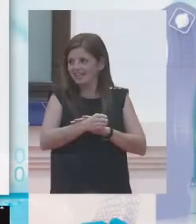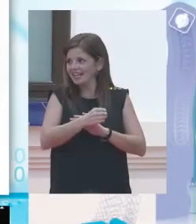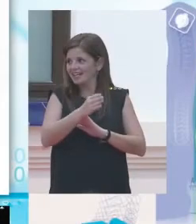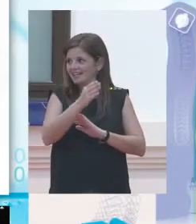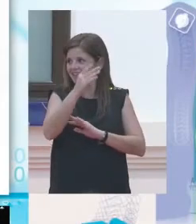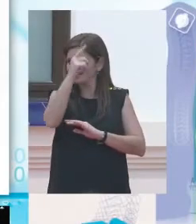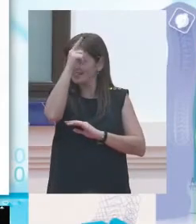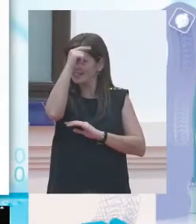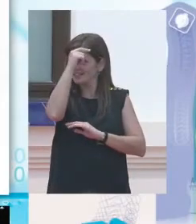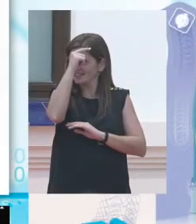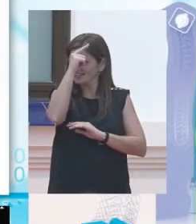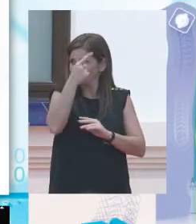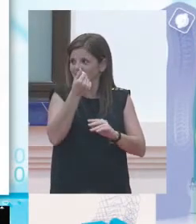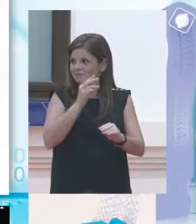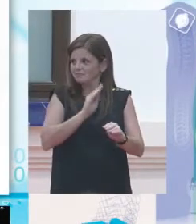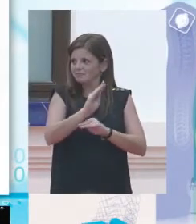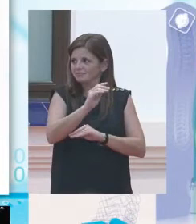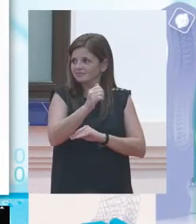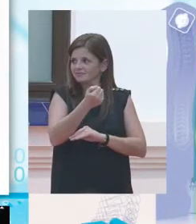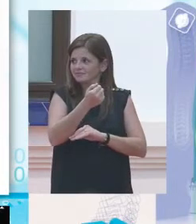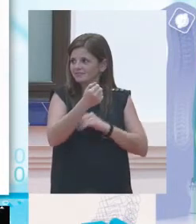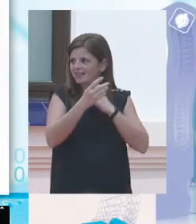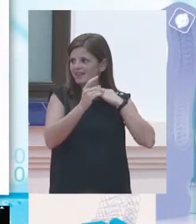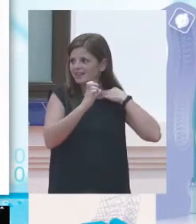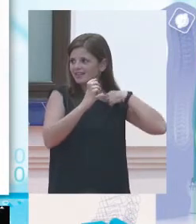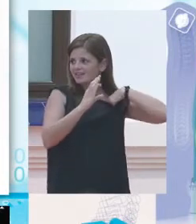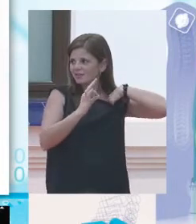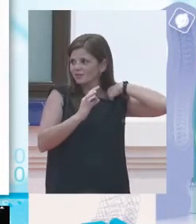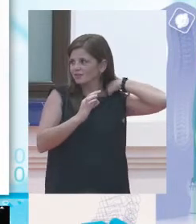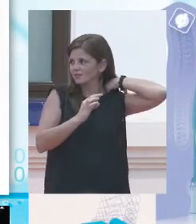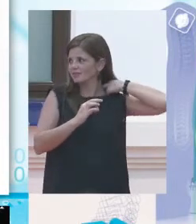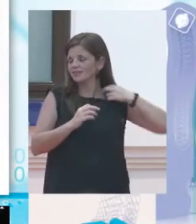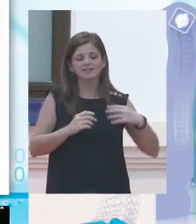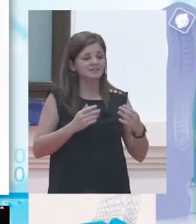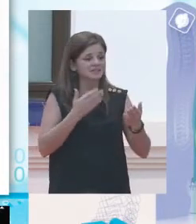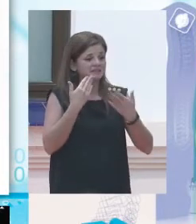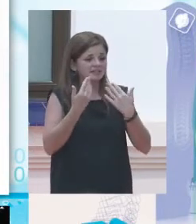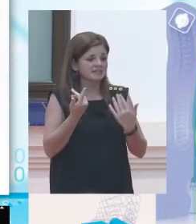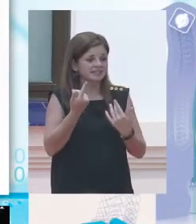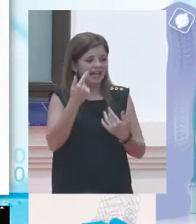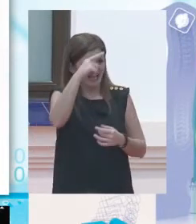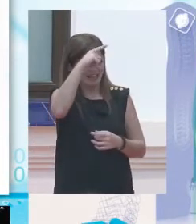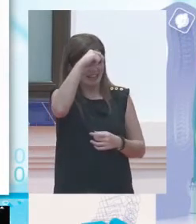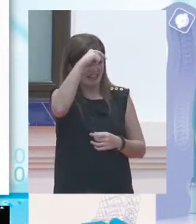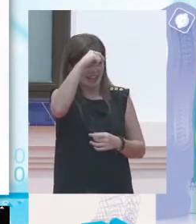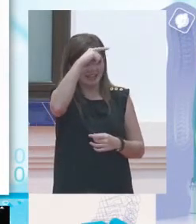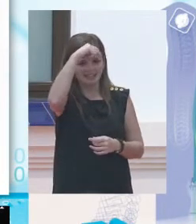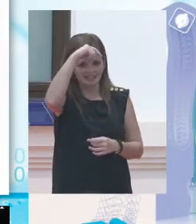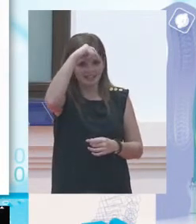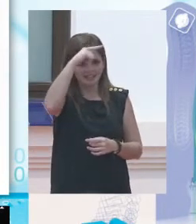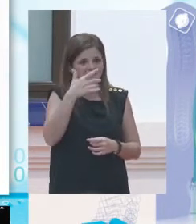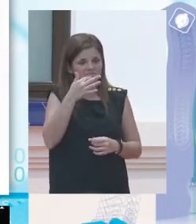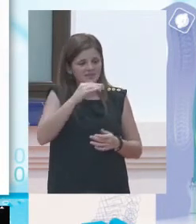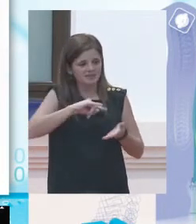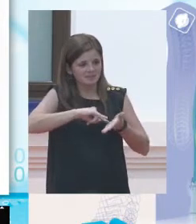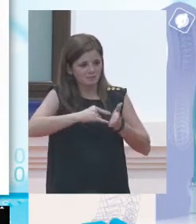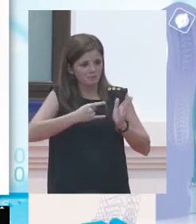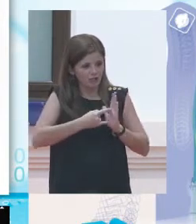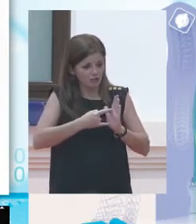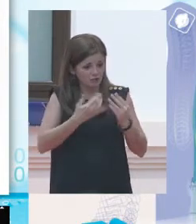ADECO e Indra. Y concretamente vamos a hablar un poquito de qué es toda la cátedra y el proyecto que ahora